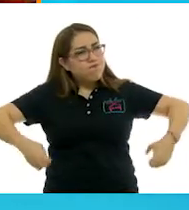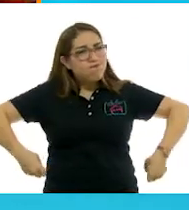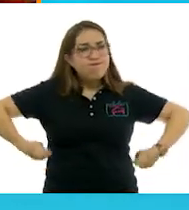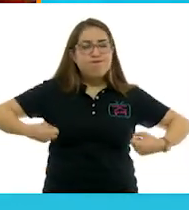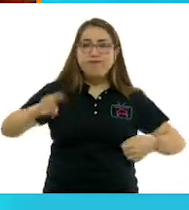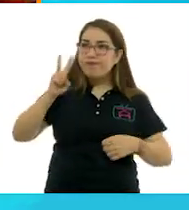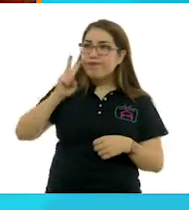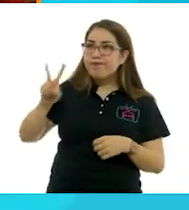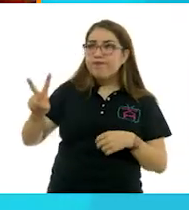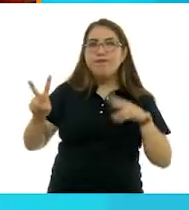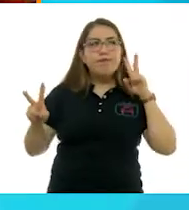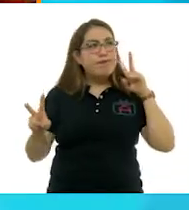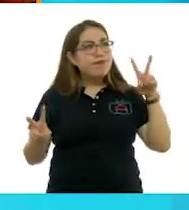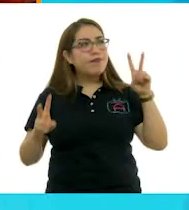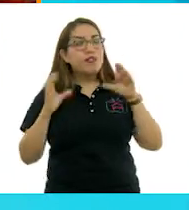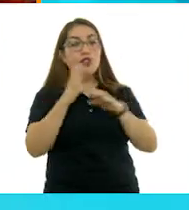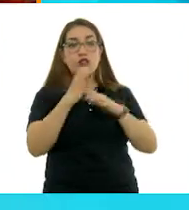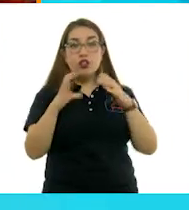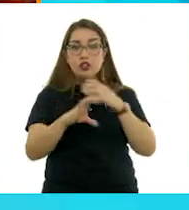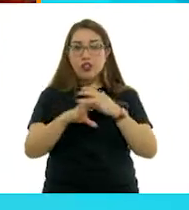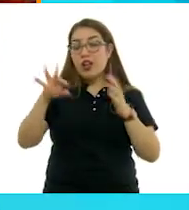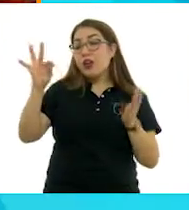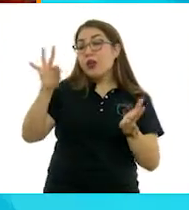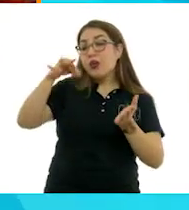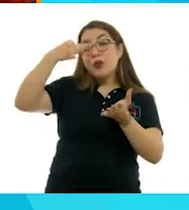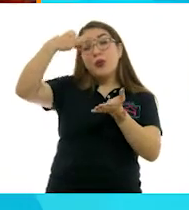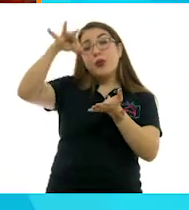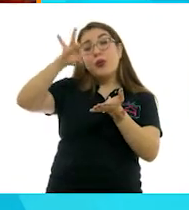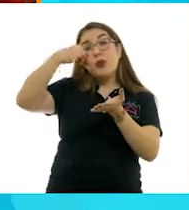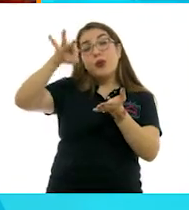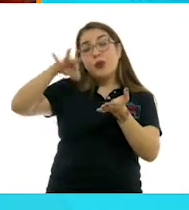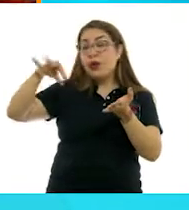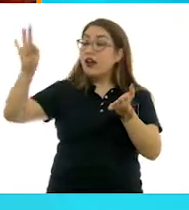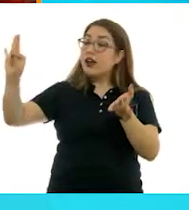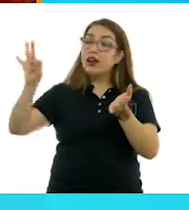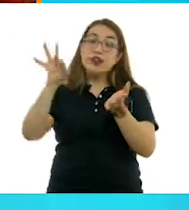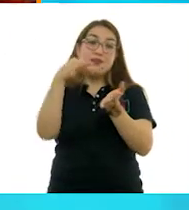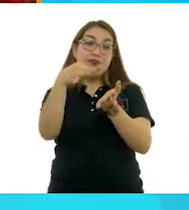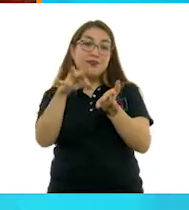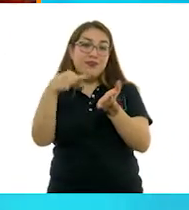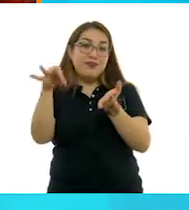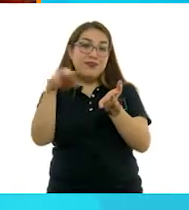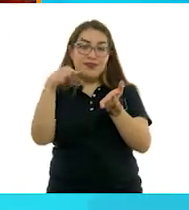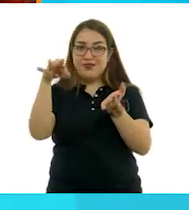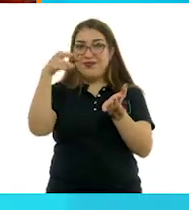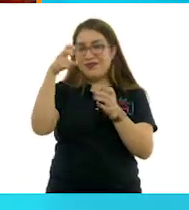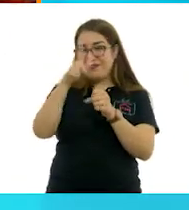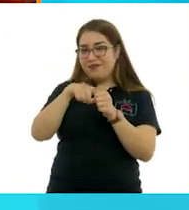pinceles fueron los que bailaron de derecha a izquierda, arriba y abajo.